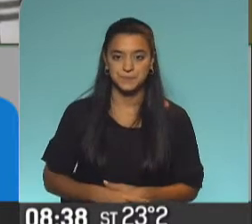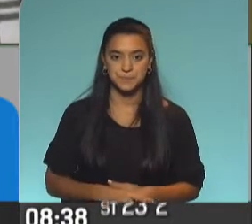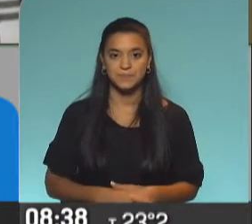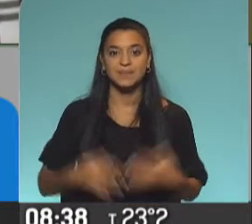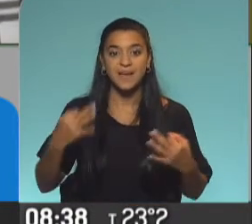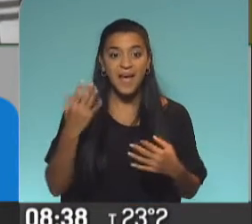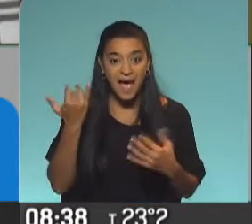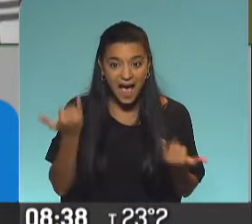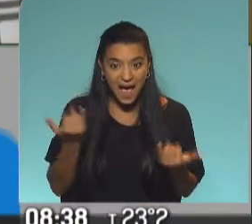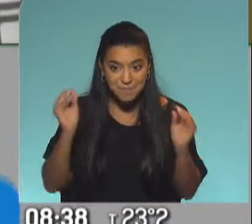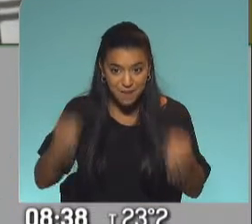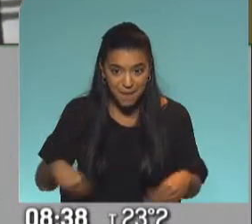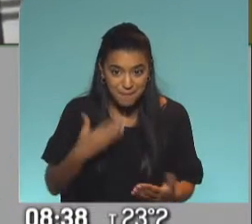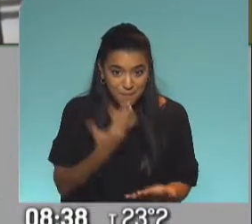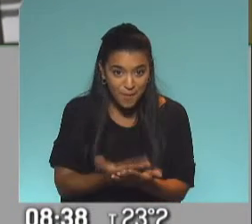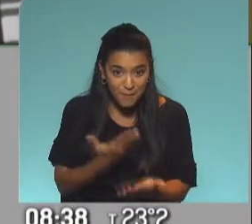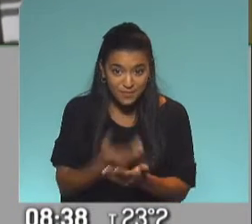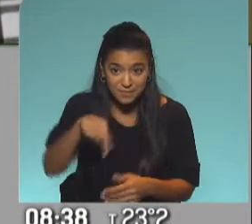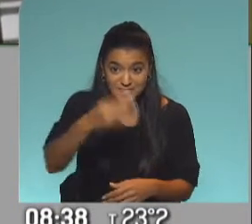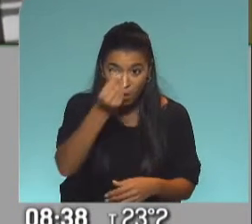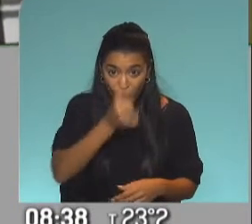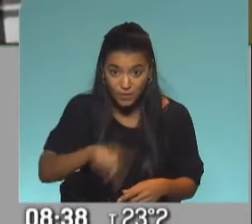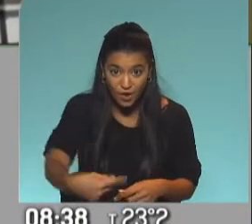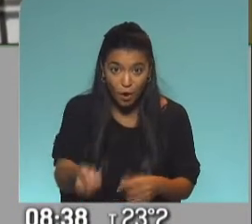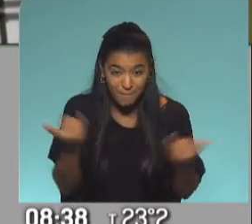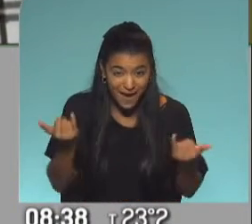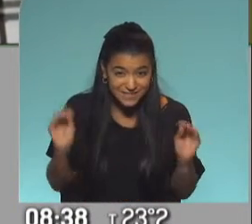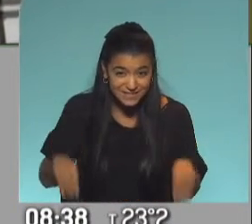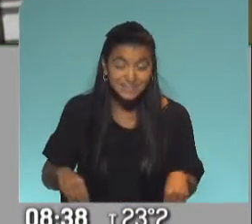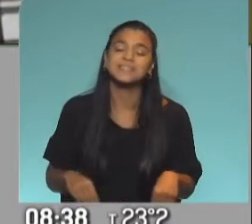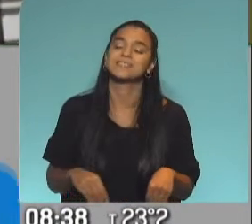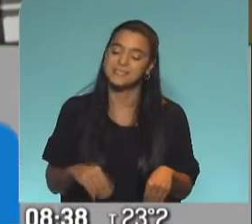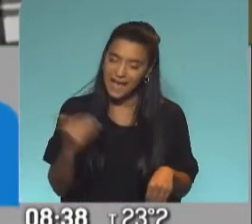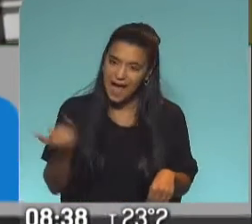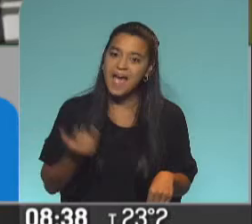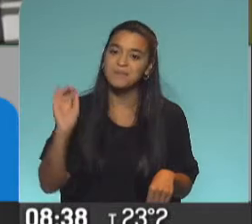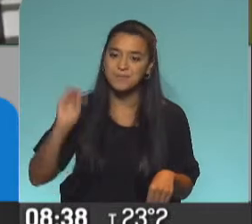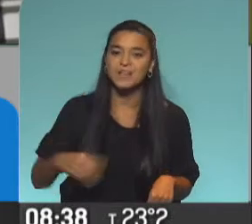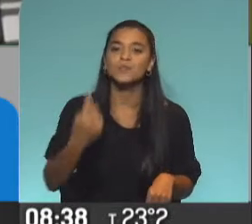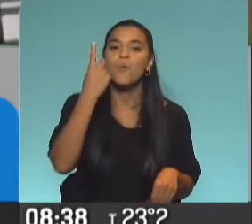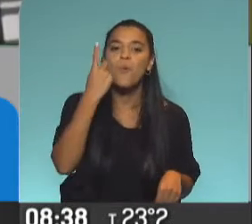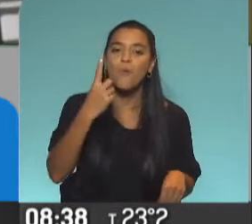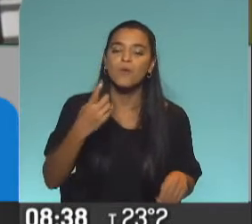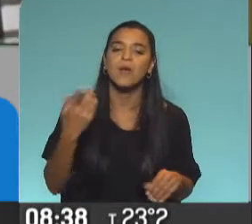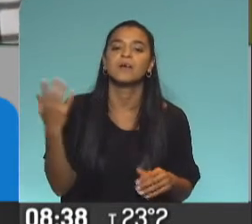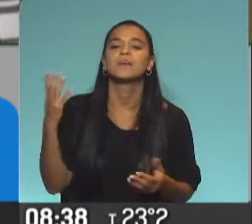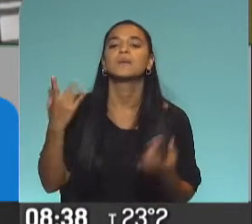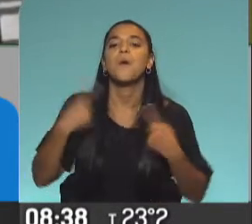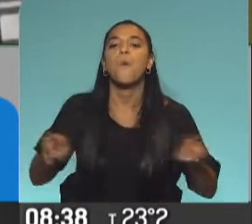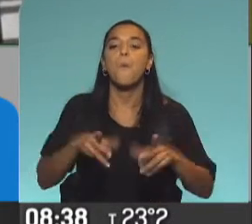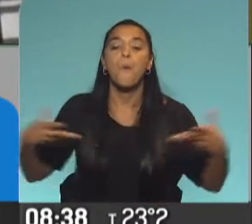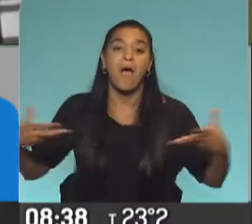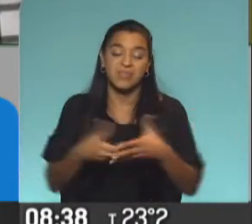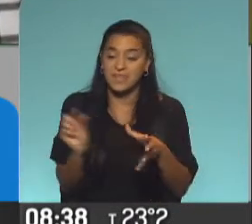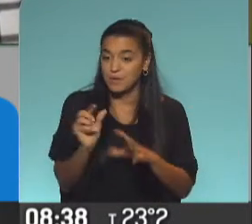¿Y tenés más propuestas? Sí, para este fin de semana. Claro que tengo más. Tengo una con una banda que hace